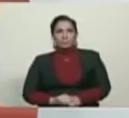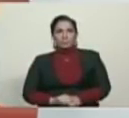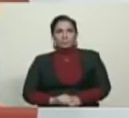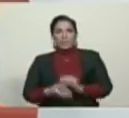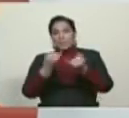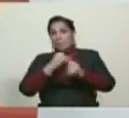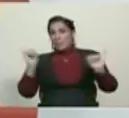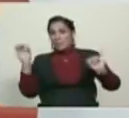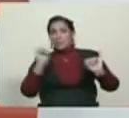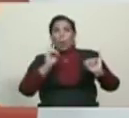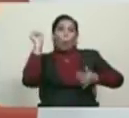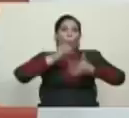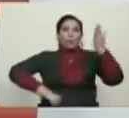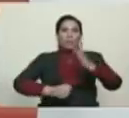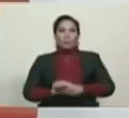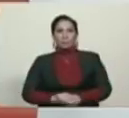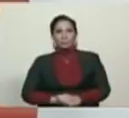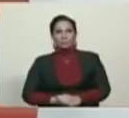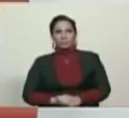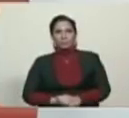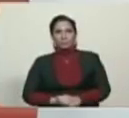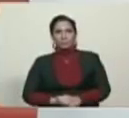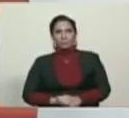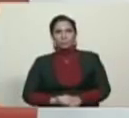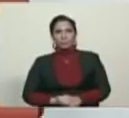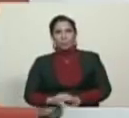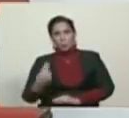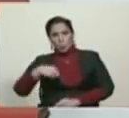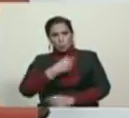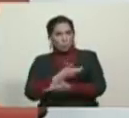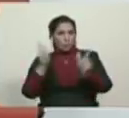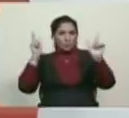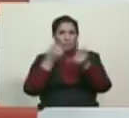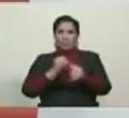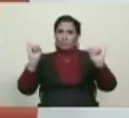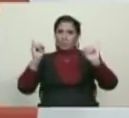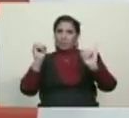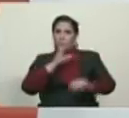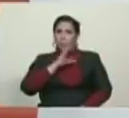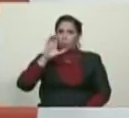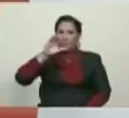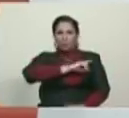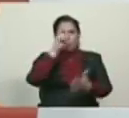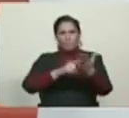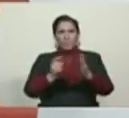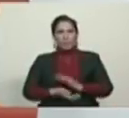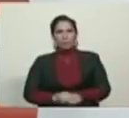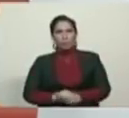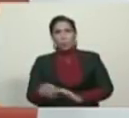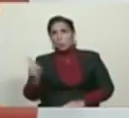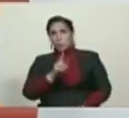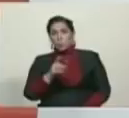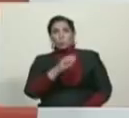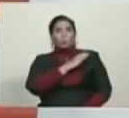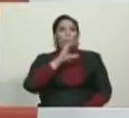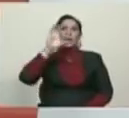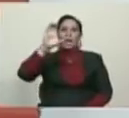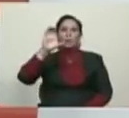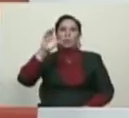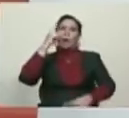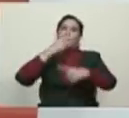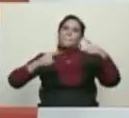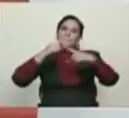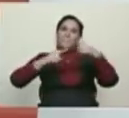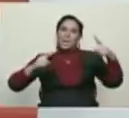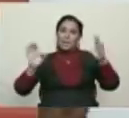Independencia o nada. Somos libres, somos independientes, somos soberanos, absolutos, no soberanos a medias. La